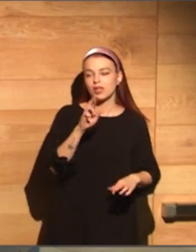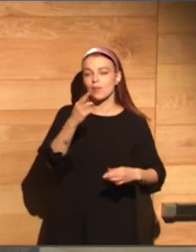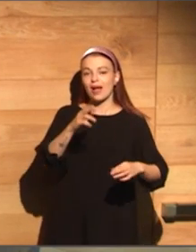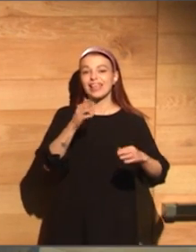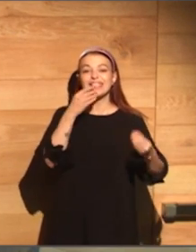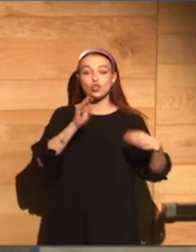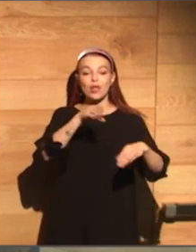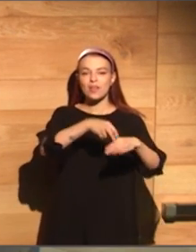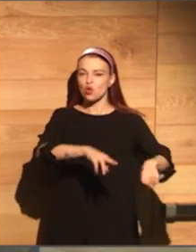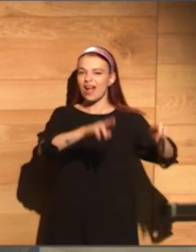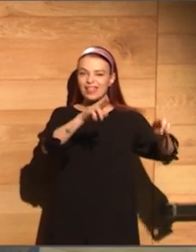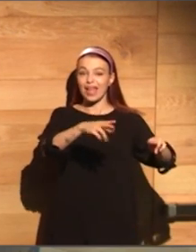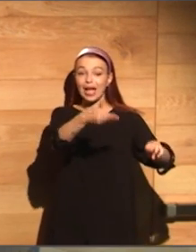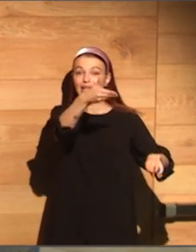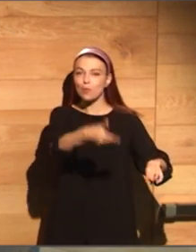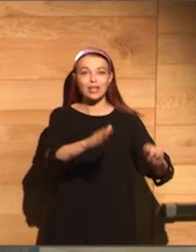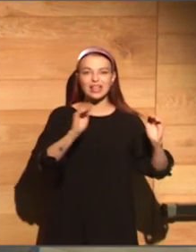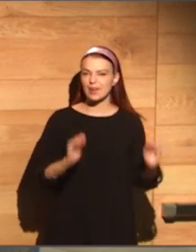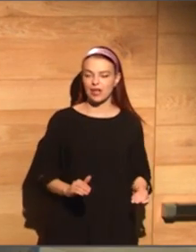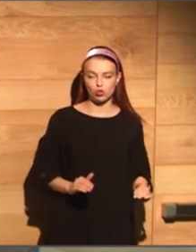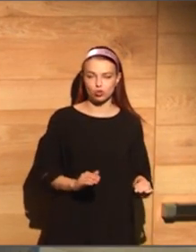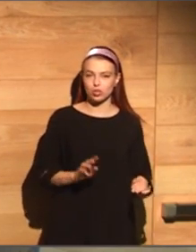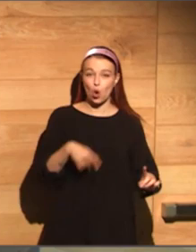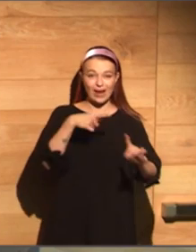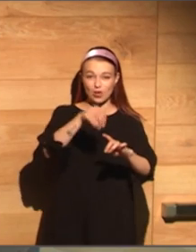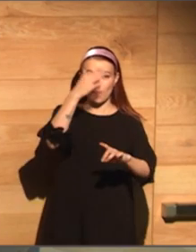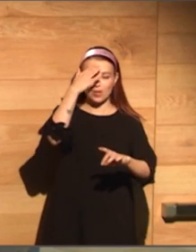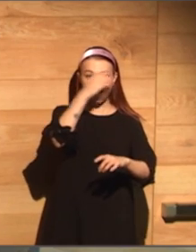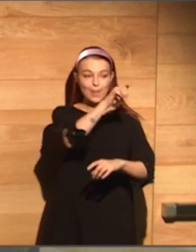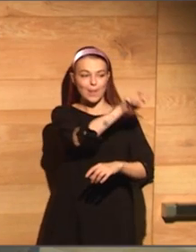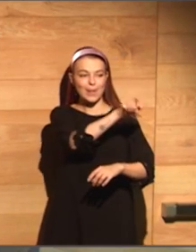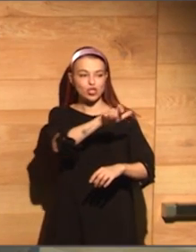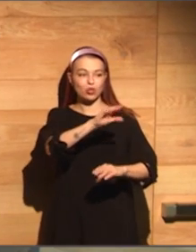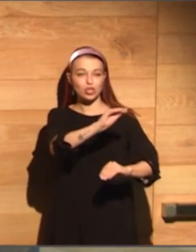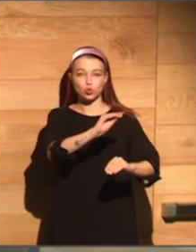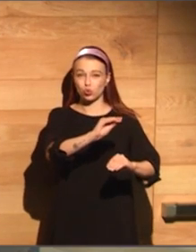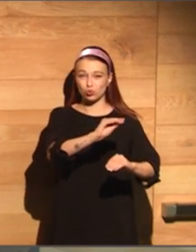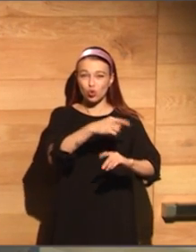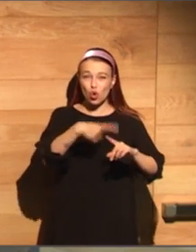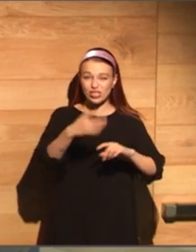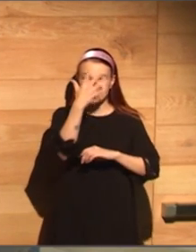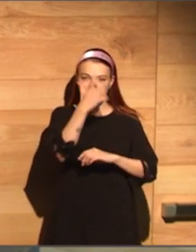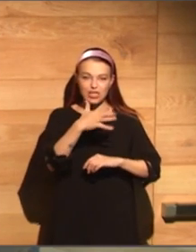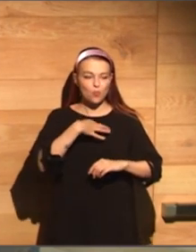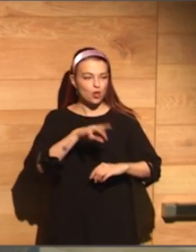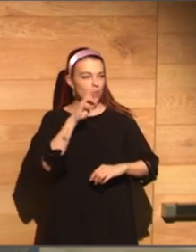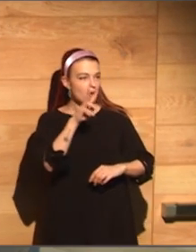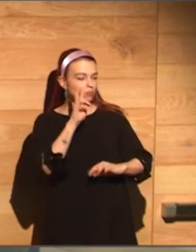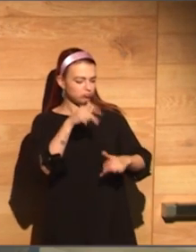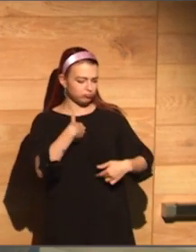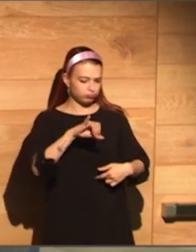lo demás es ver reflejado al ser humano y sus miserias y lo que podrías estar viendo en una obra de Shakespeare. Esta peli fue un